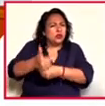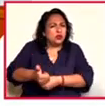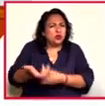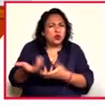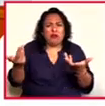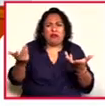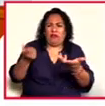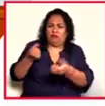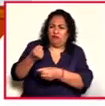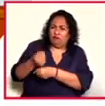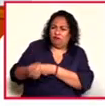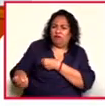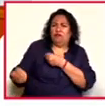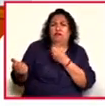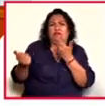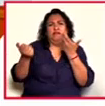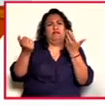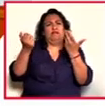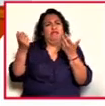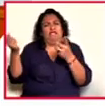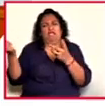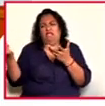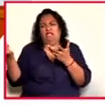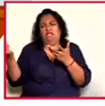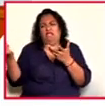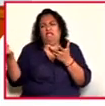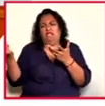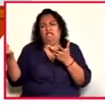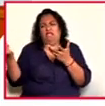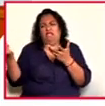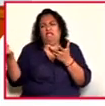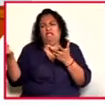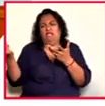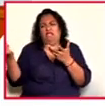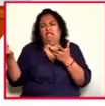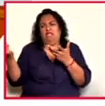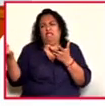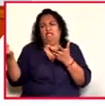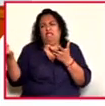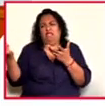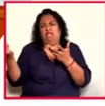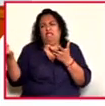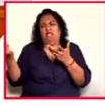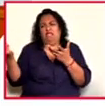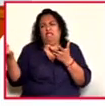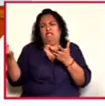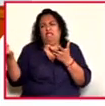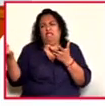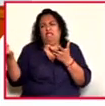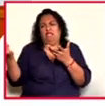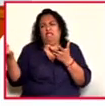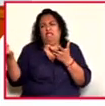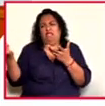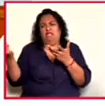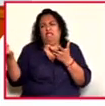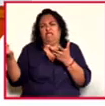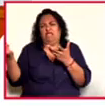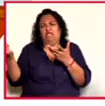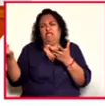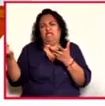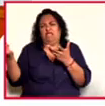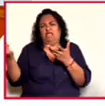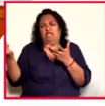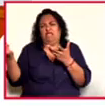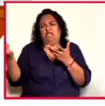azotes, maltratos, condiciones de esclavitud, unas condiciones verdaderamente lamentables.